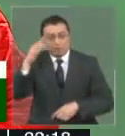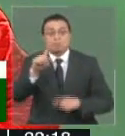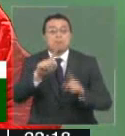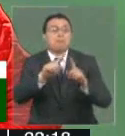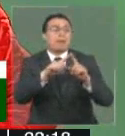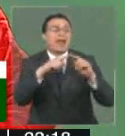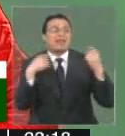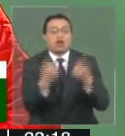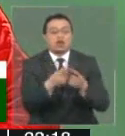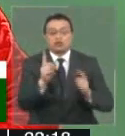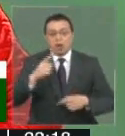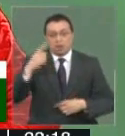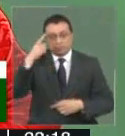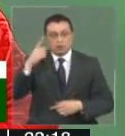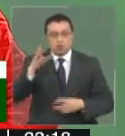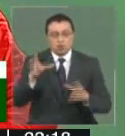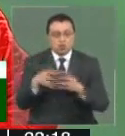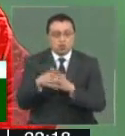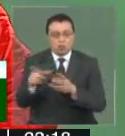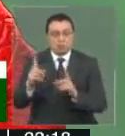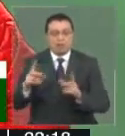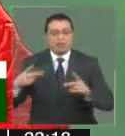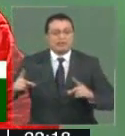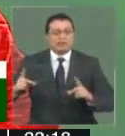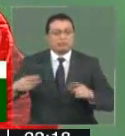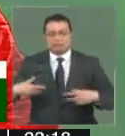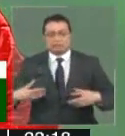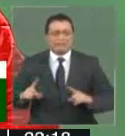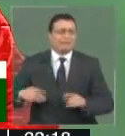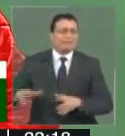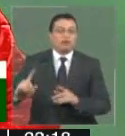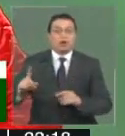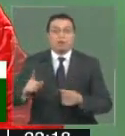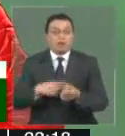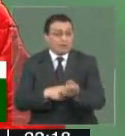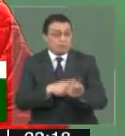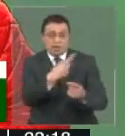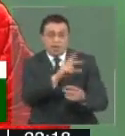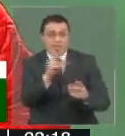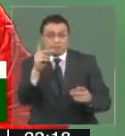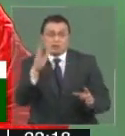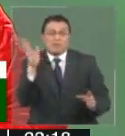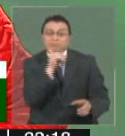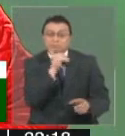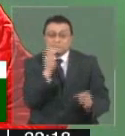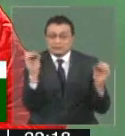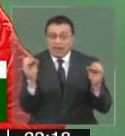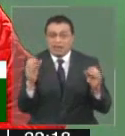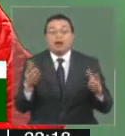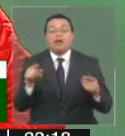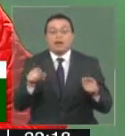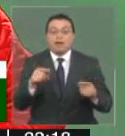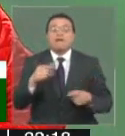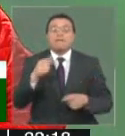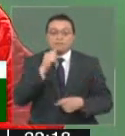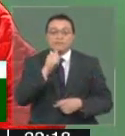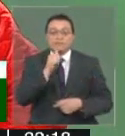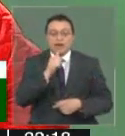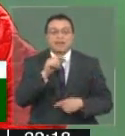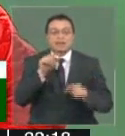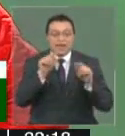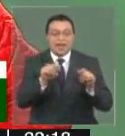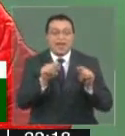todos. Nunca lo pensó para un segmento de la población. Ninguno de sus familiares tiene discapacidad. Entonces creo que nos falta